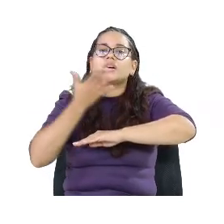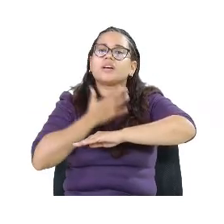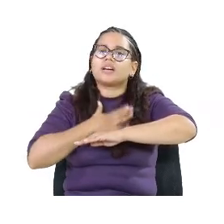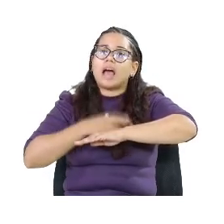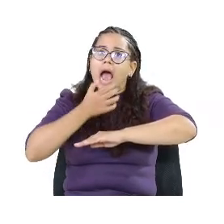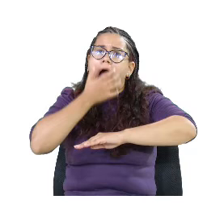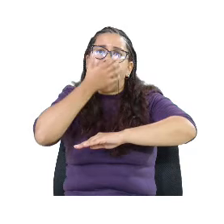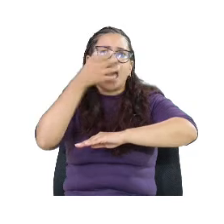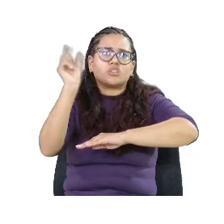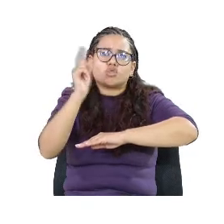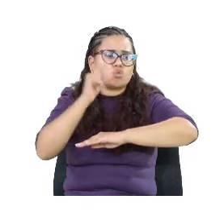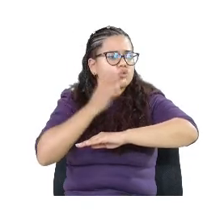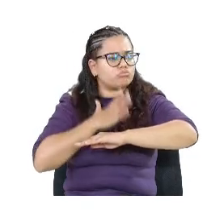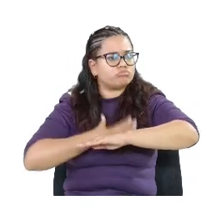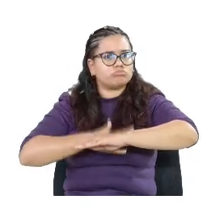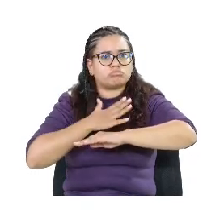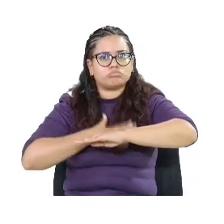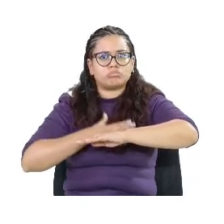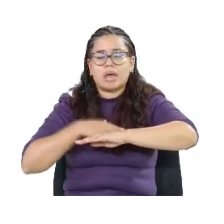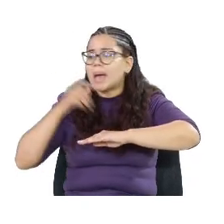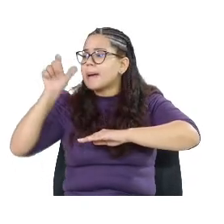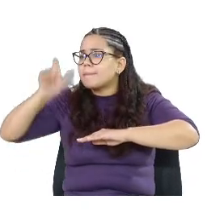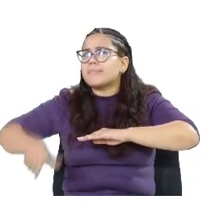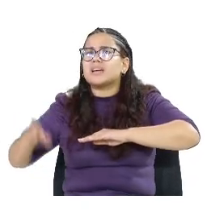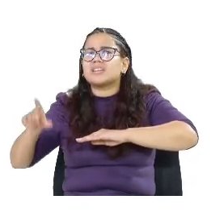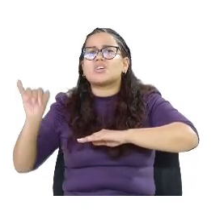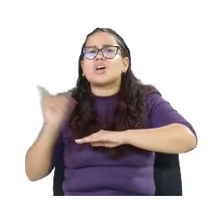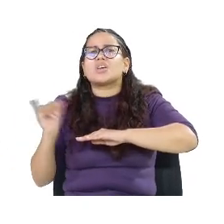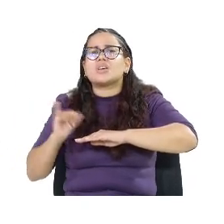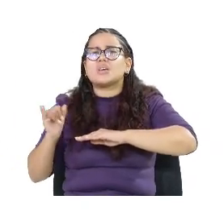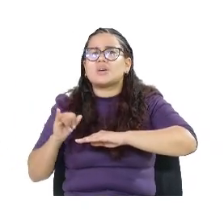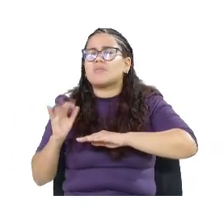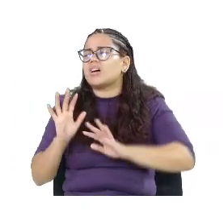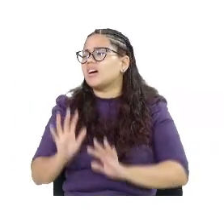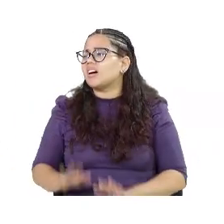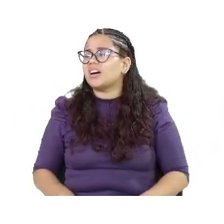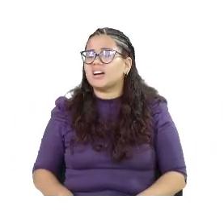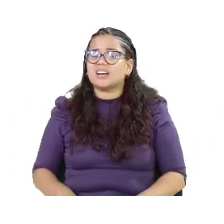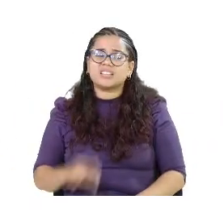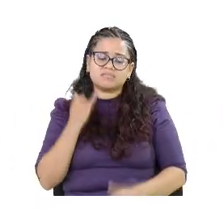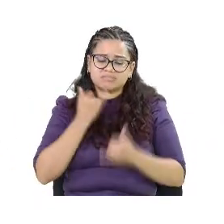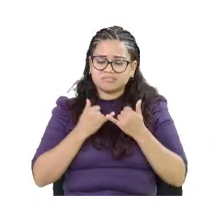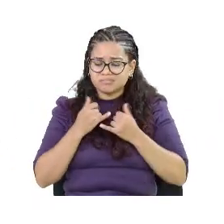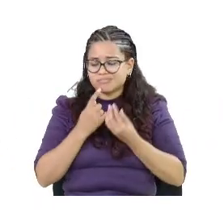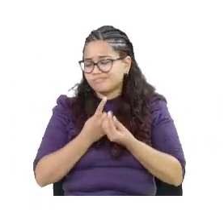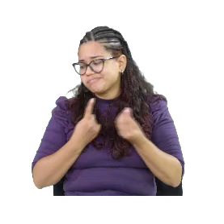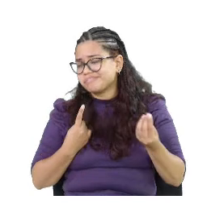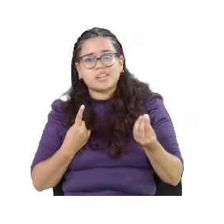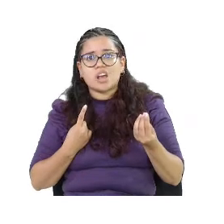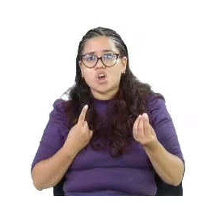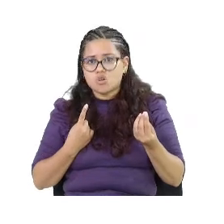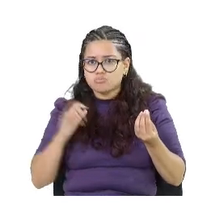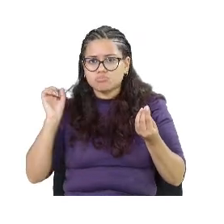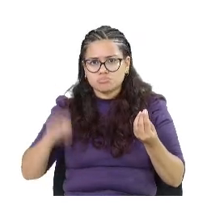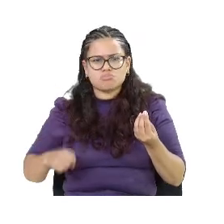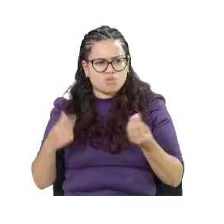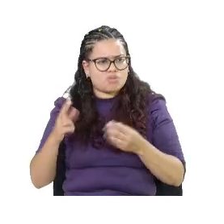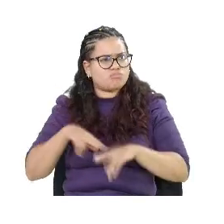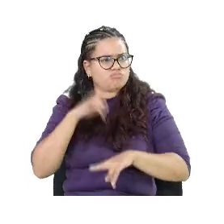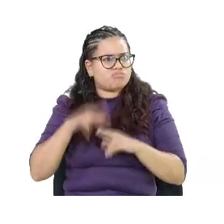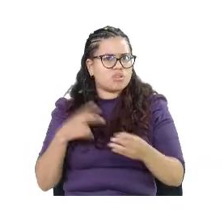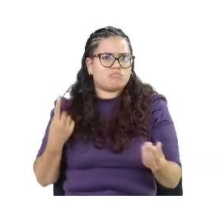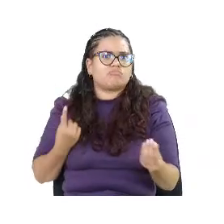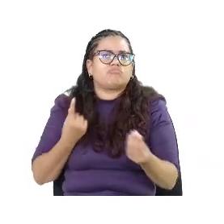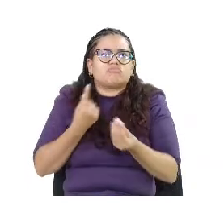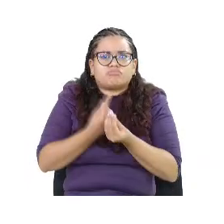se siente de que ya no es un elemento médico, sino que un elemento que pueda ser parte de cómo esa